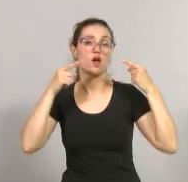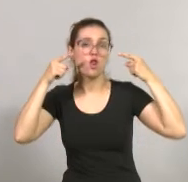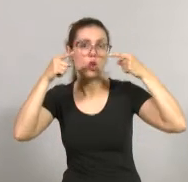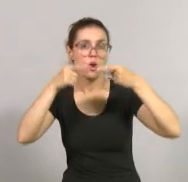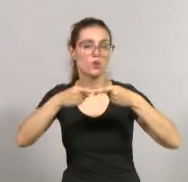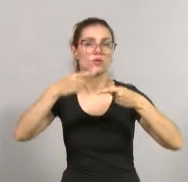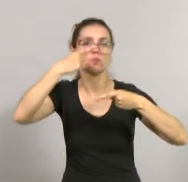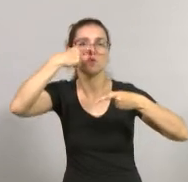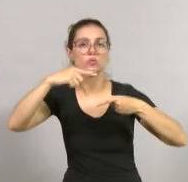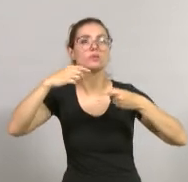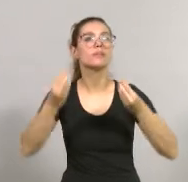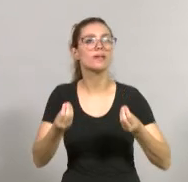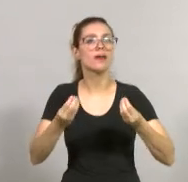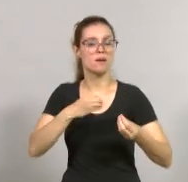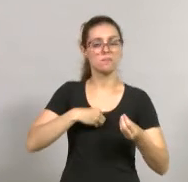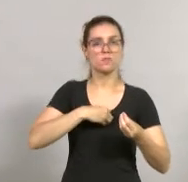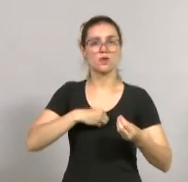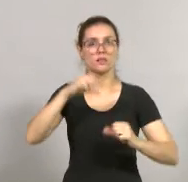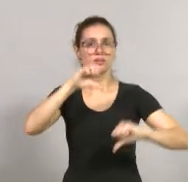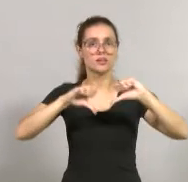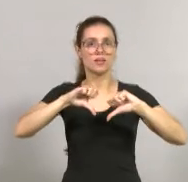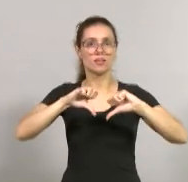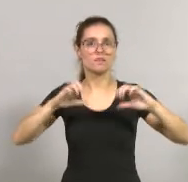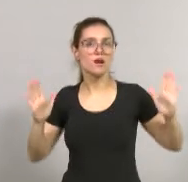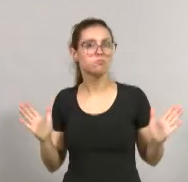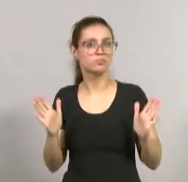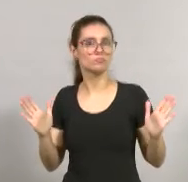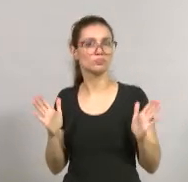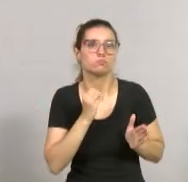final es despertar vocaciones científicas tempranas.